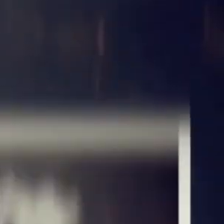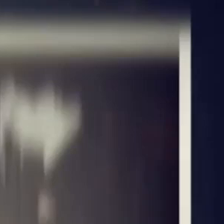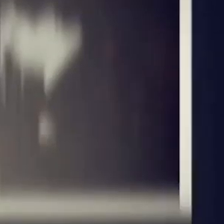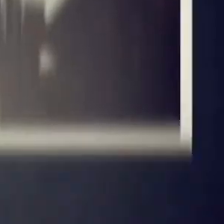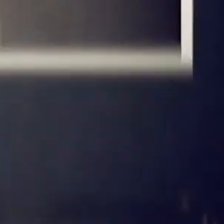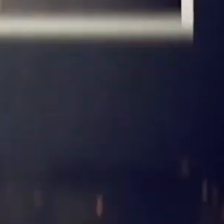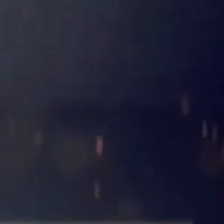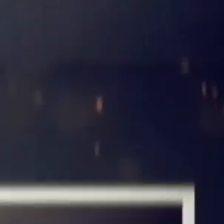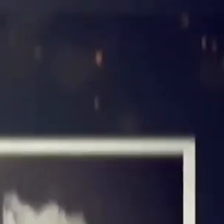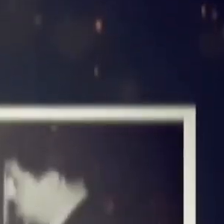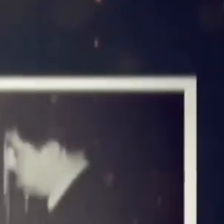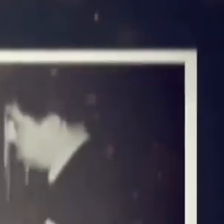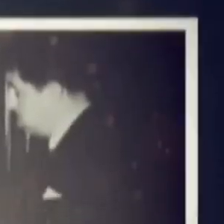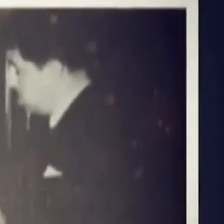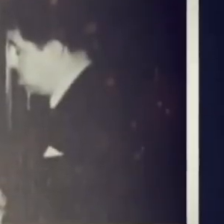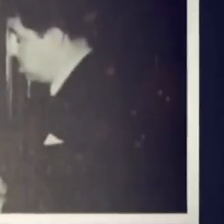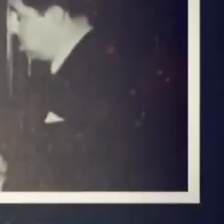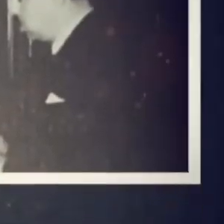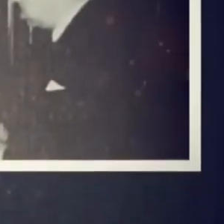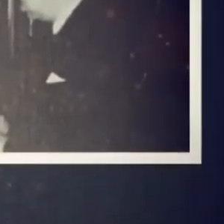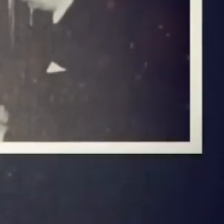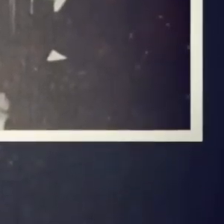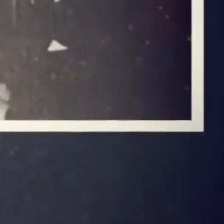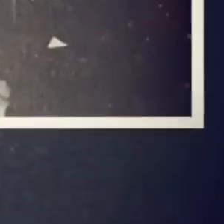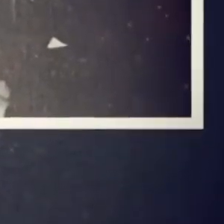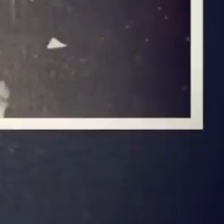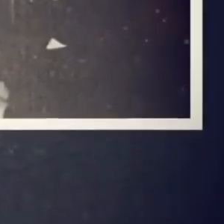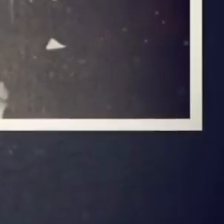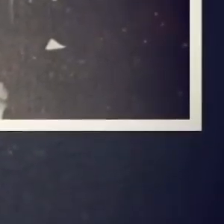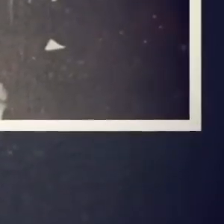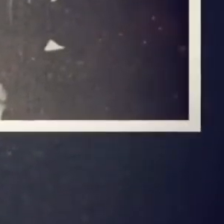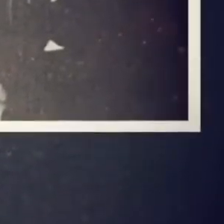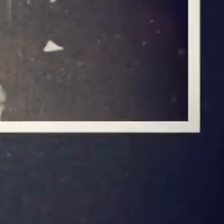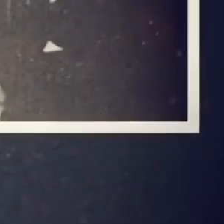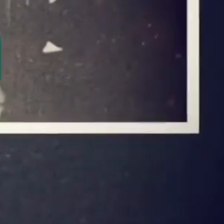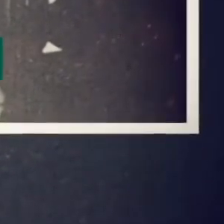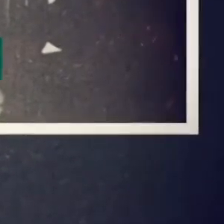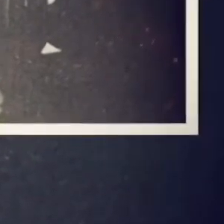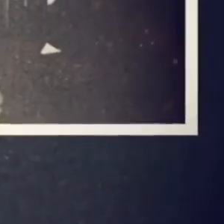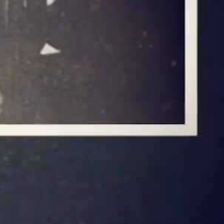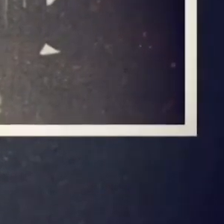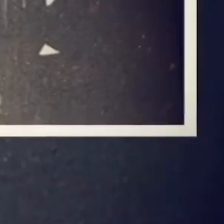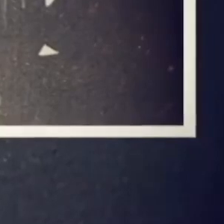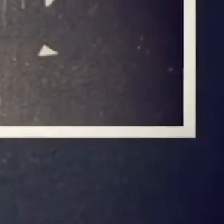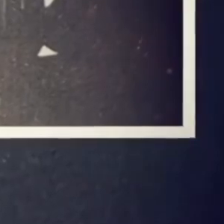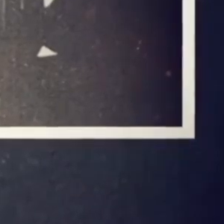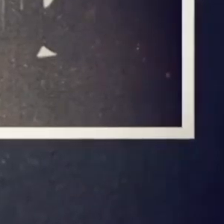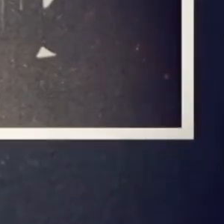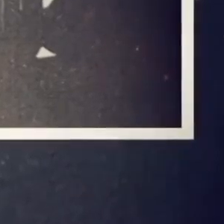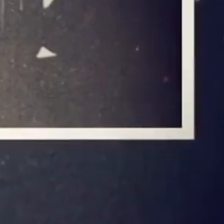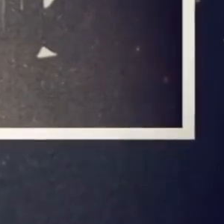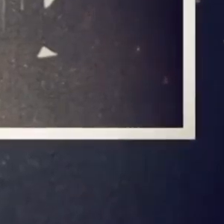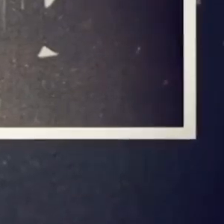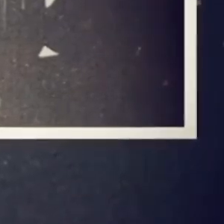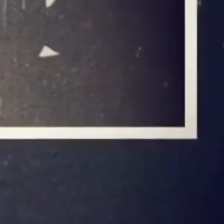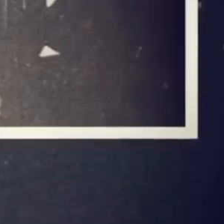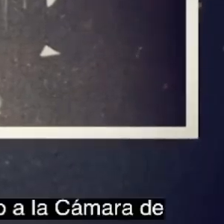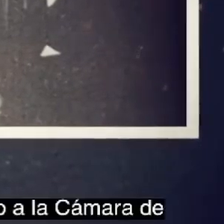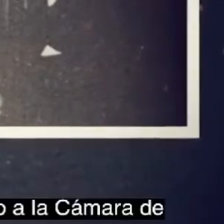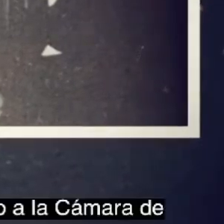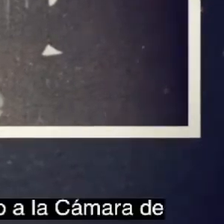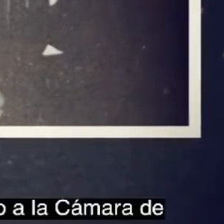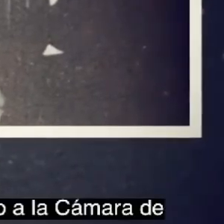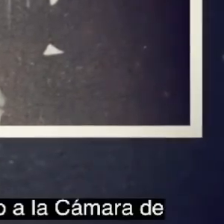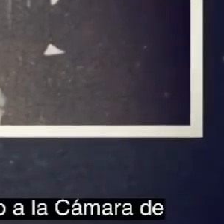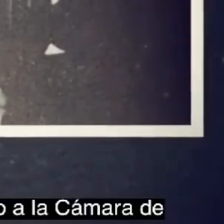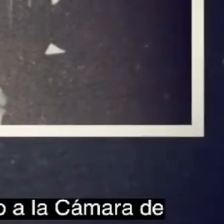En 1938, el general Lázaro Cárdenas encomienda un proyecto para otorgar la prestación de servicio de salud a un instituto de seguridad social. El